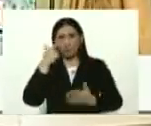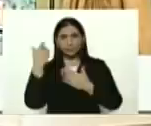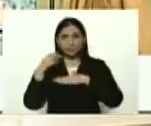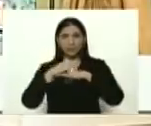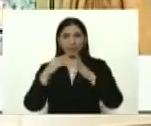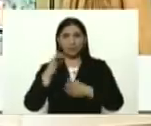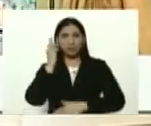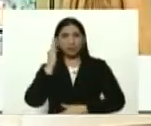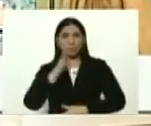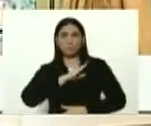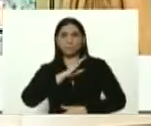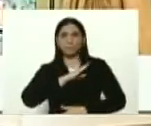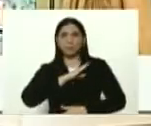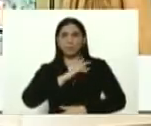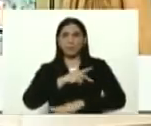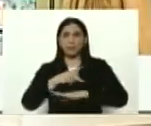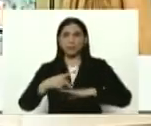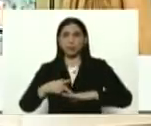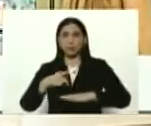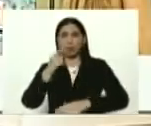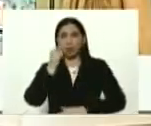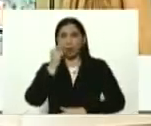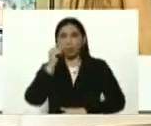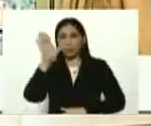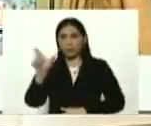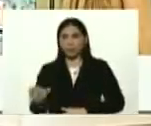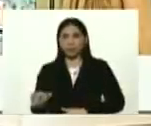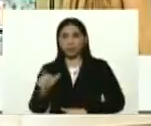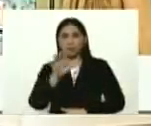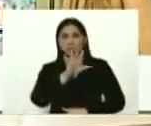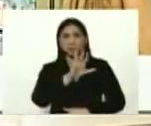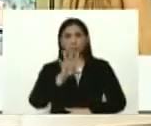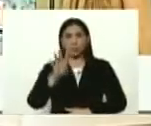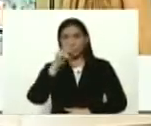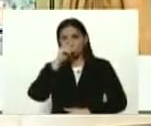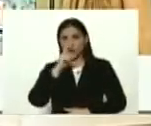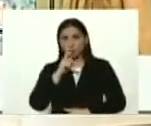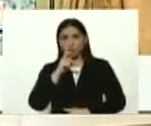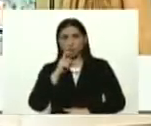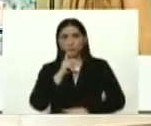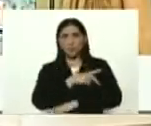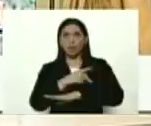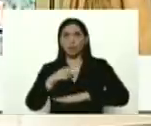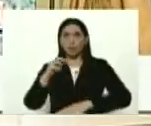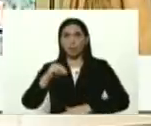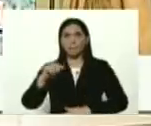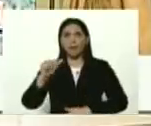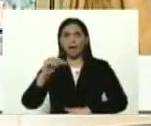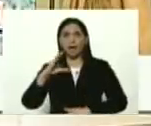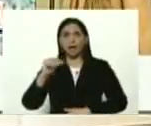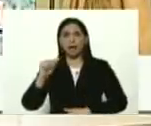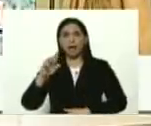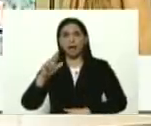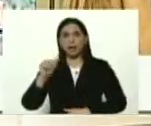De mi parroquia Coche, hombre de 54 años. De la parroquia Macarao, al ladito de Antímano.